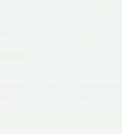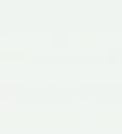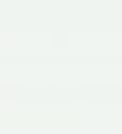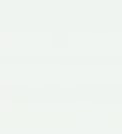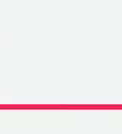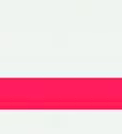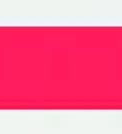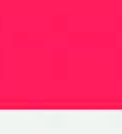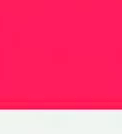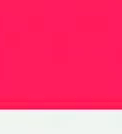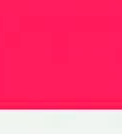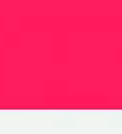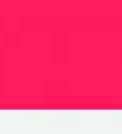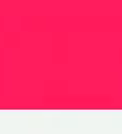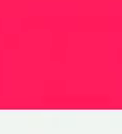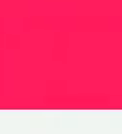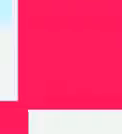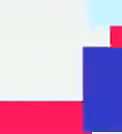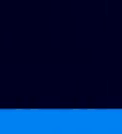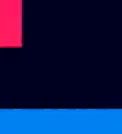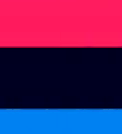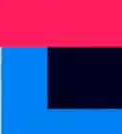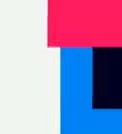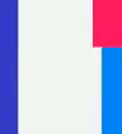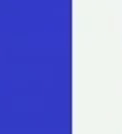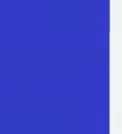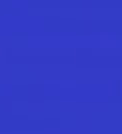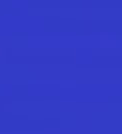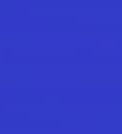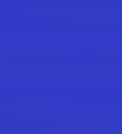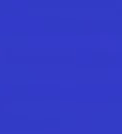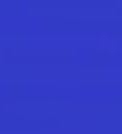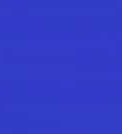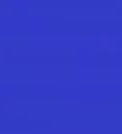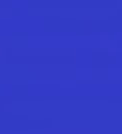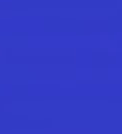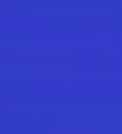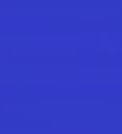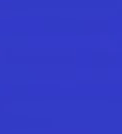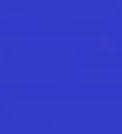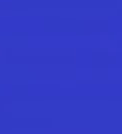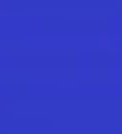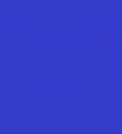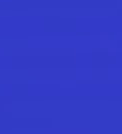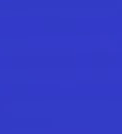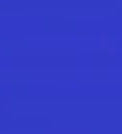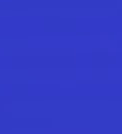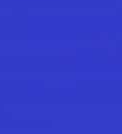TV Perú,